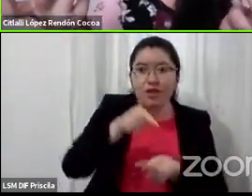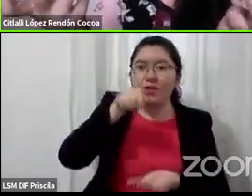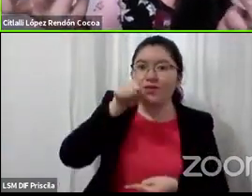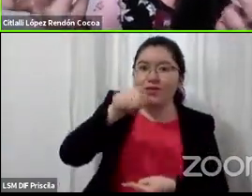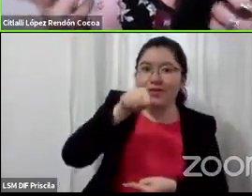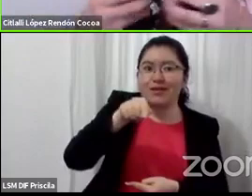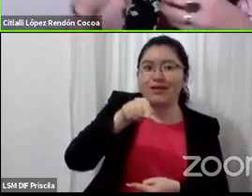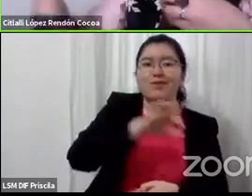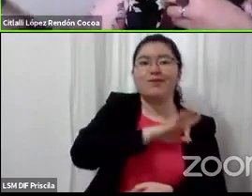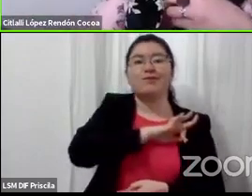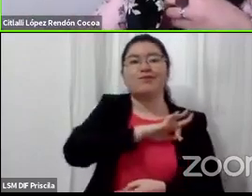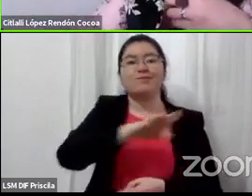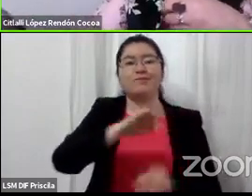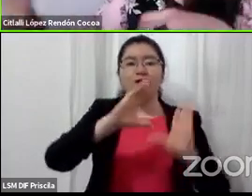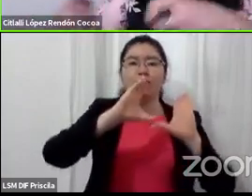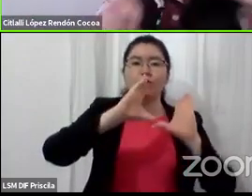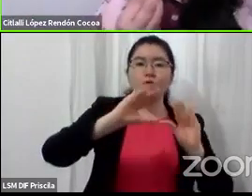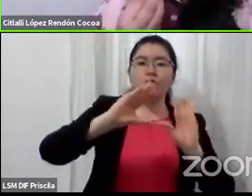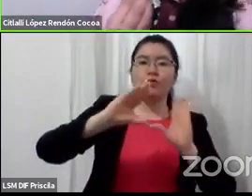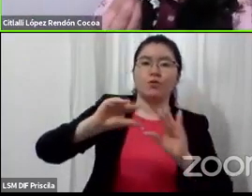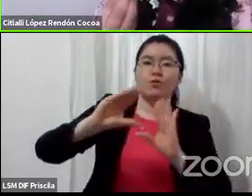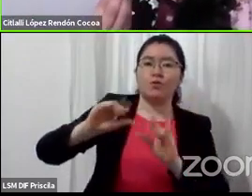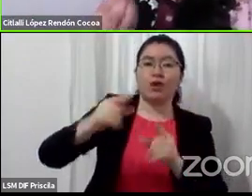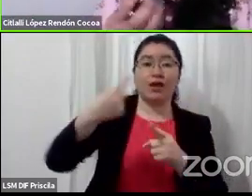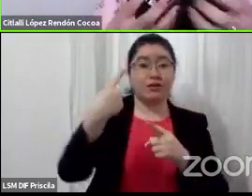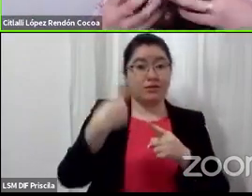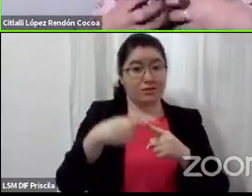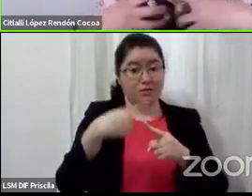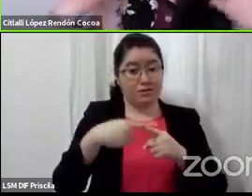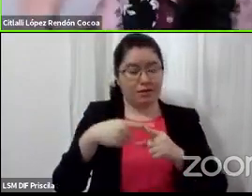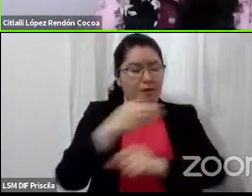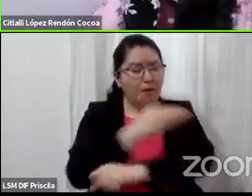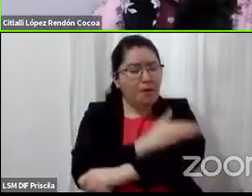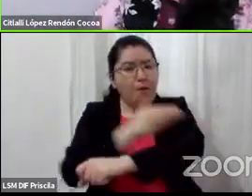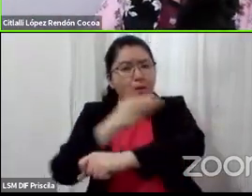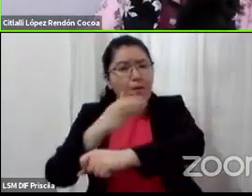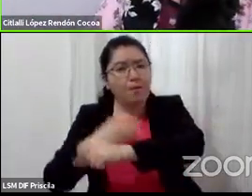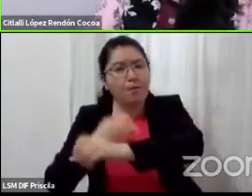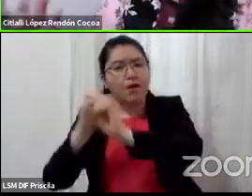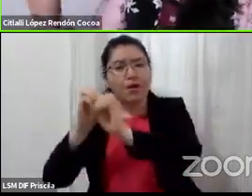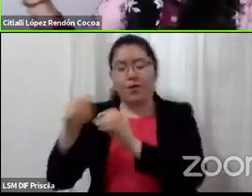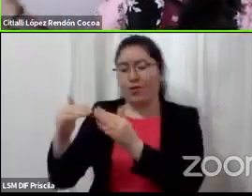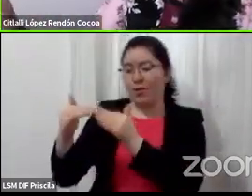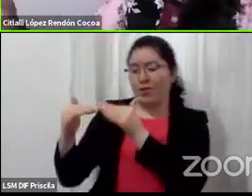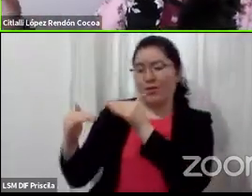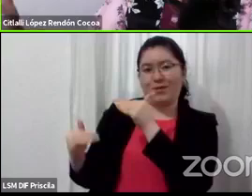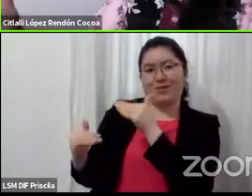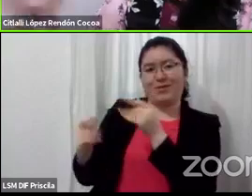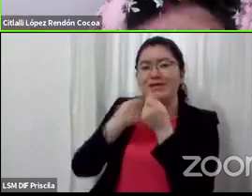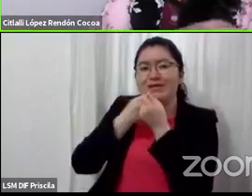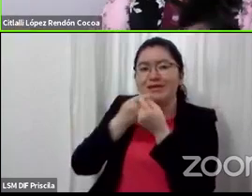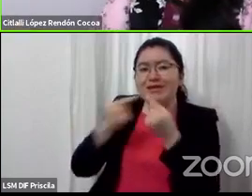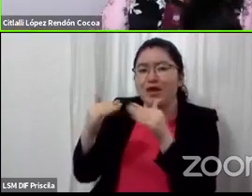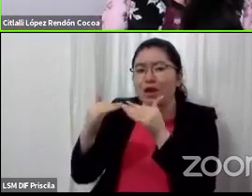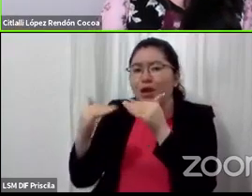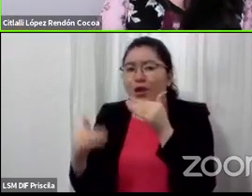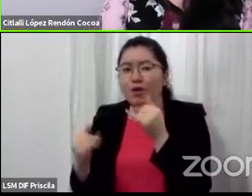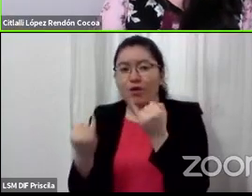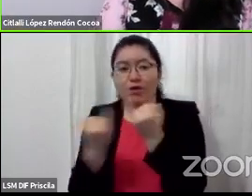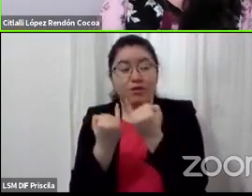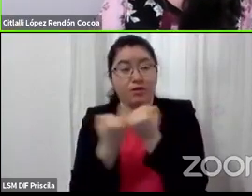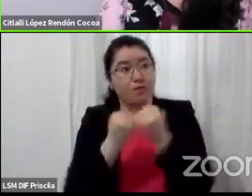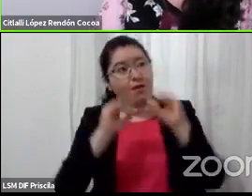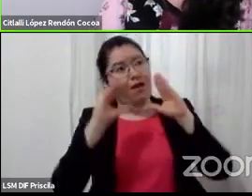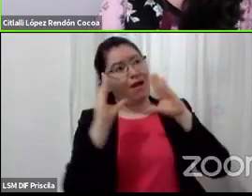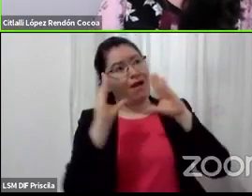educadores o de los más jóvenes o de sus compañeros o de sus propios docentes y directivos. Eso es